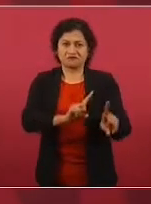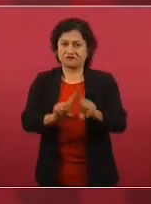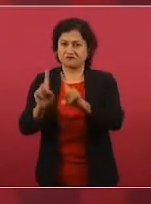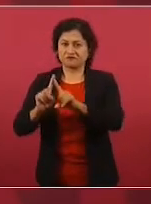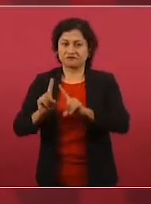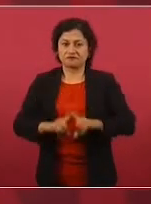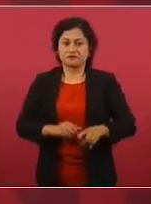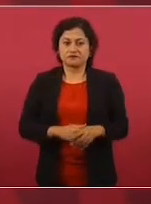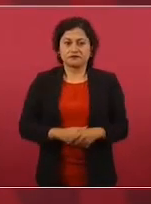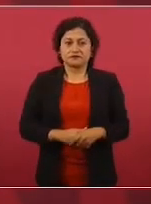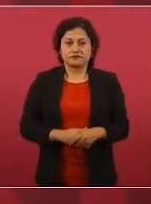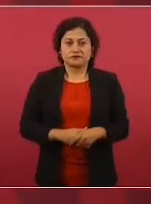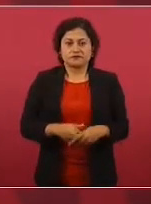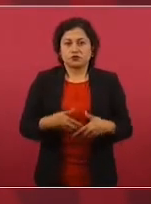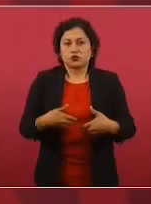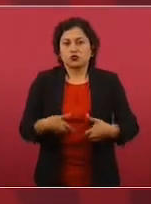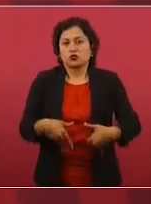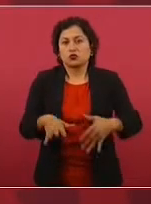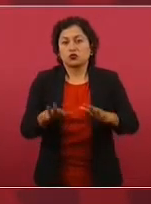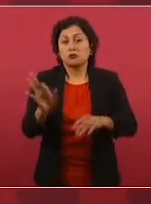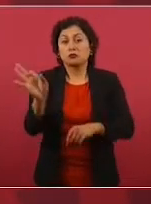Aquí me pasaría todo un día